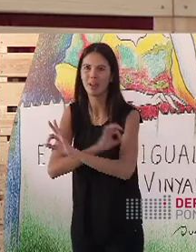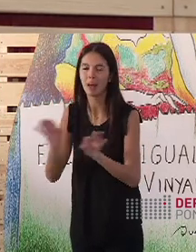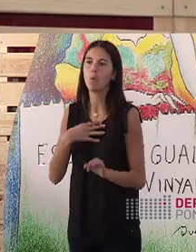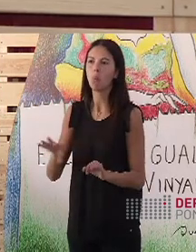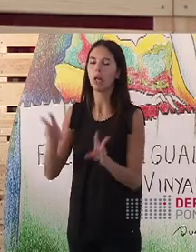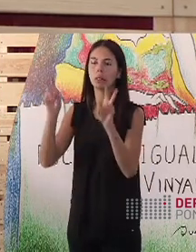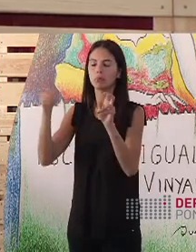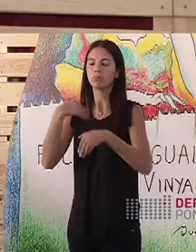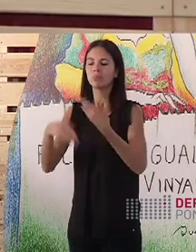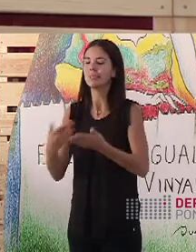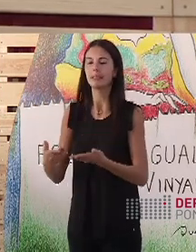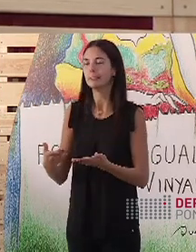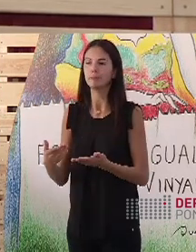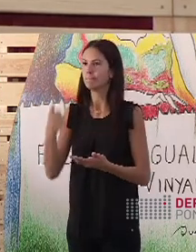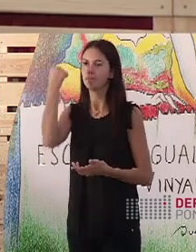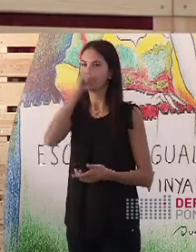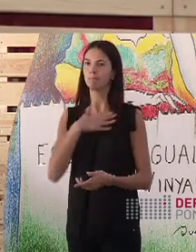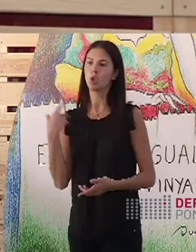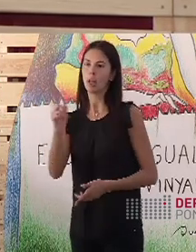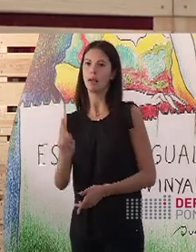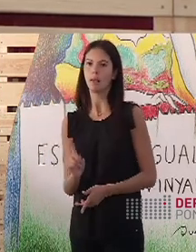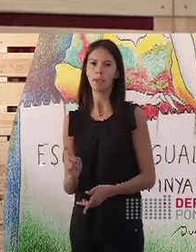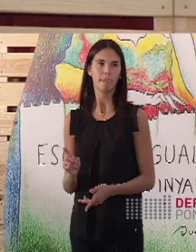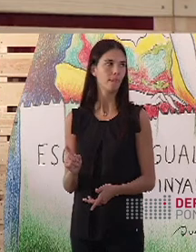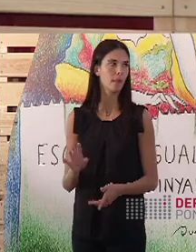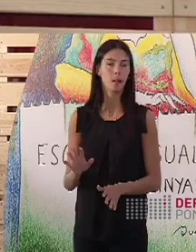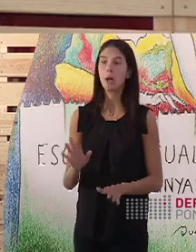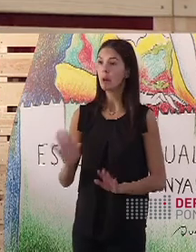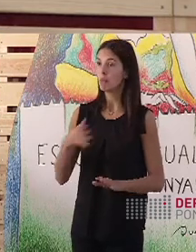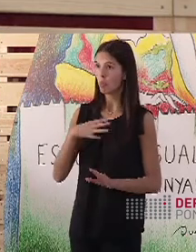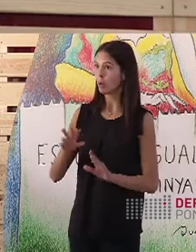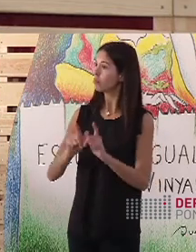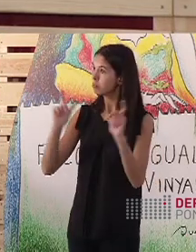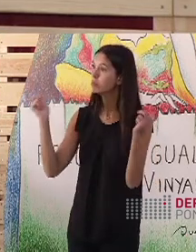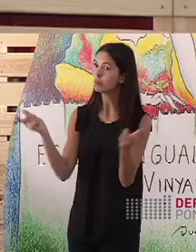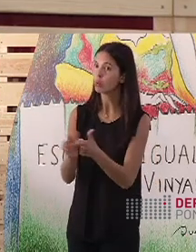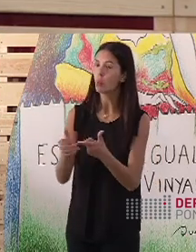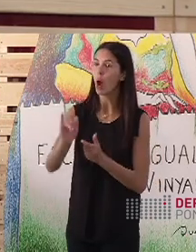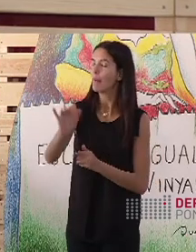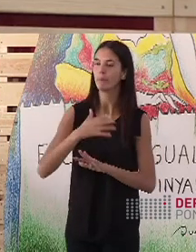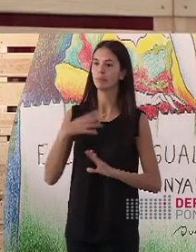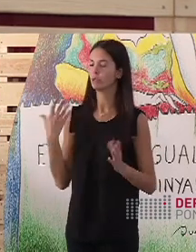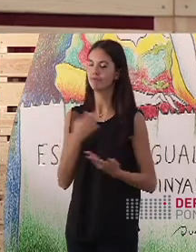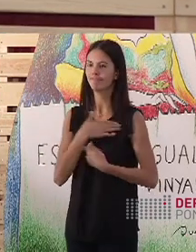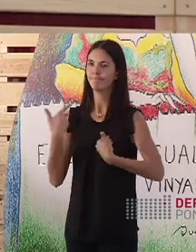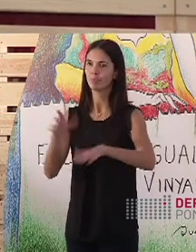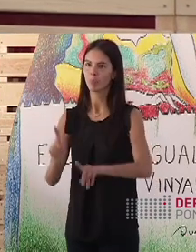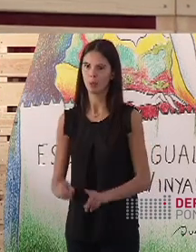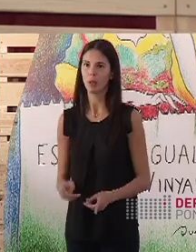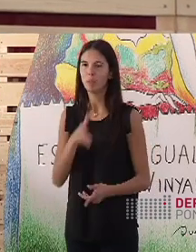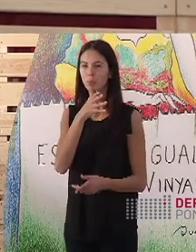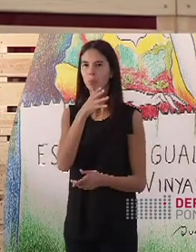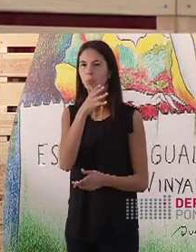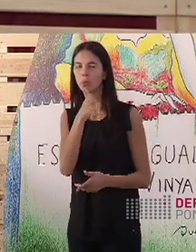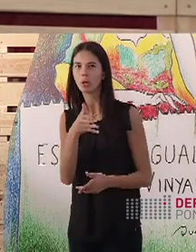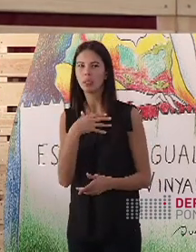poda desarrollar. Non estaban dispostos ningún, a pesar de que tiña, para poder reunir, non estaban dispostos a afrontar